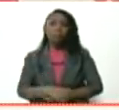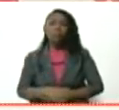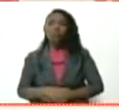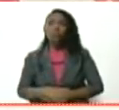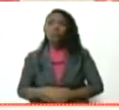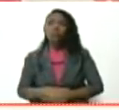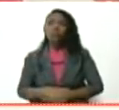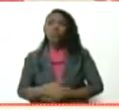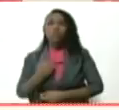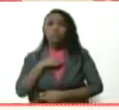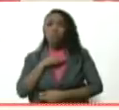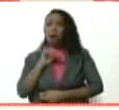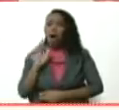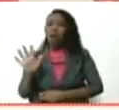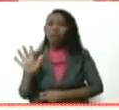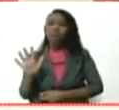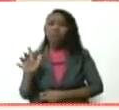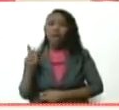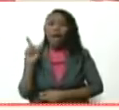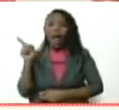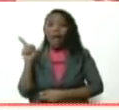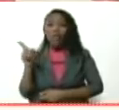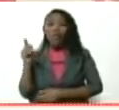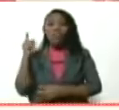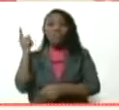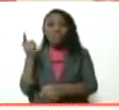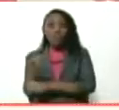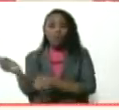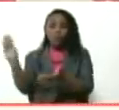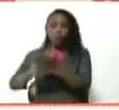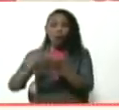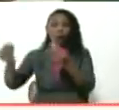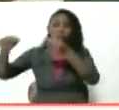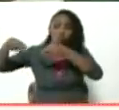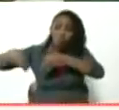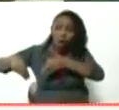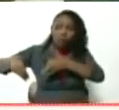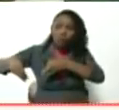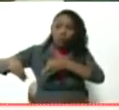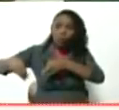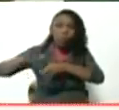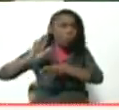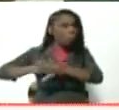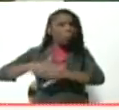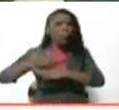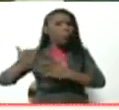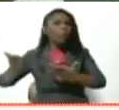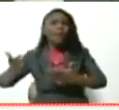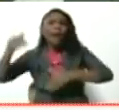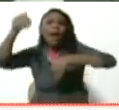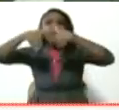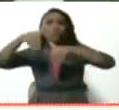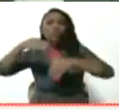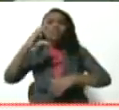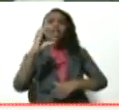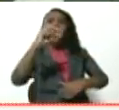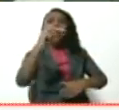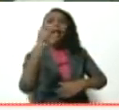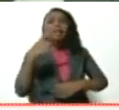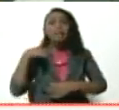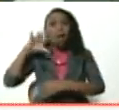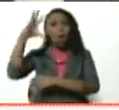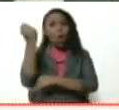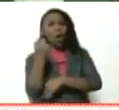Que estamos allí. Pero son ellos los que tienen que ponerse de acuerdo. Porque la elección del CNE solo se